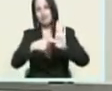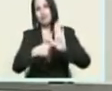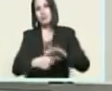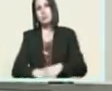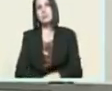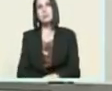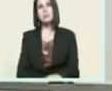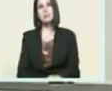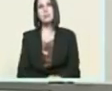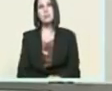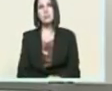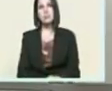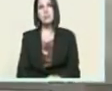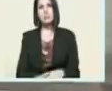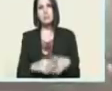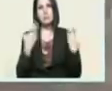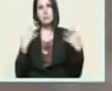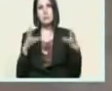y las venezolanas.